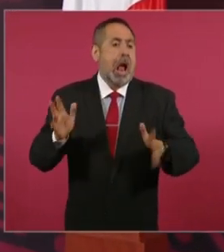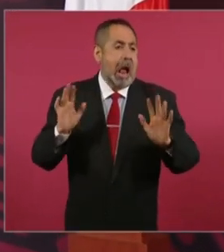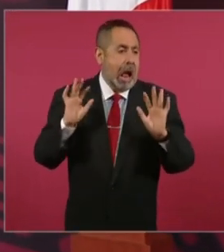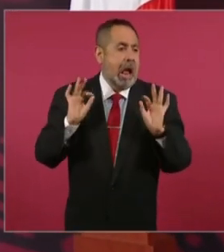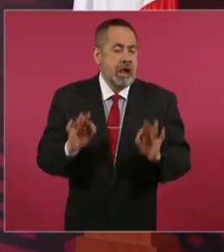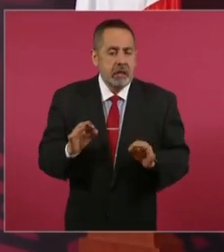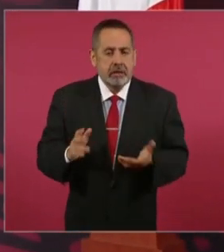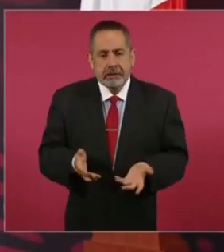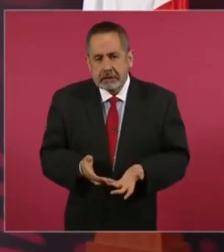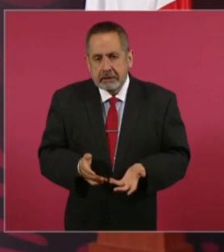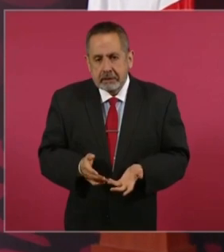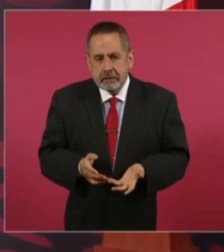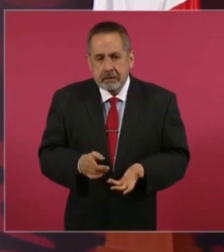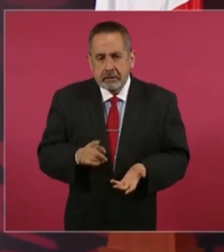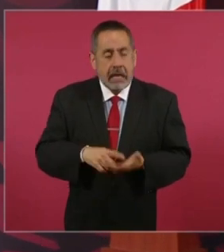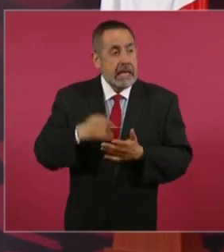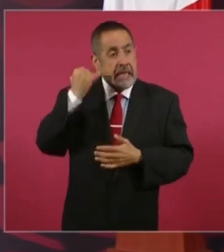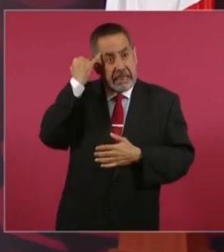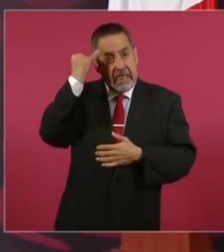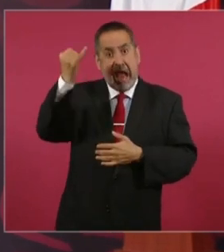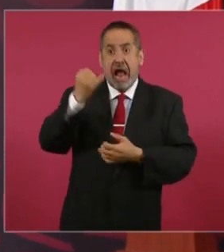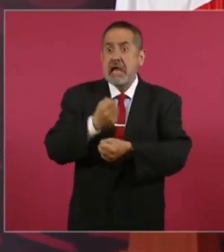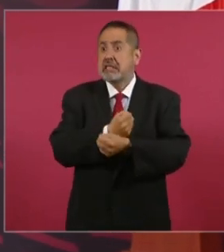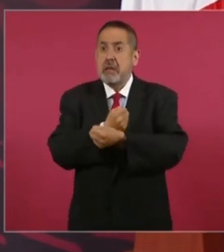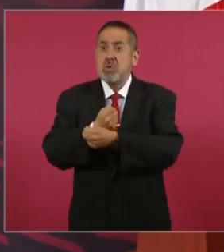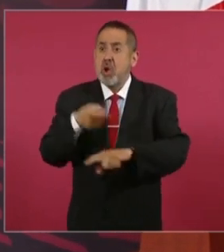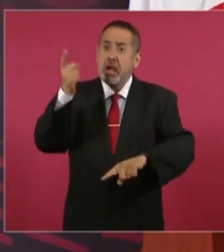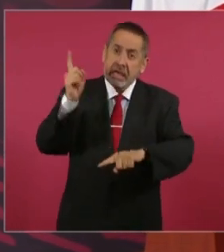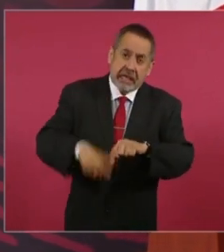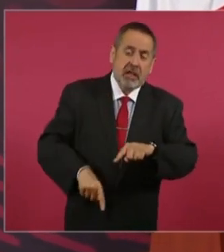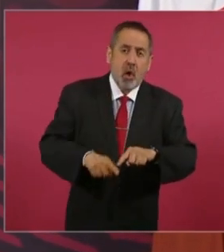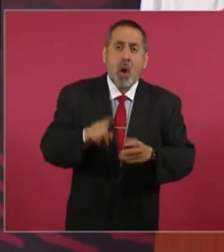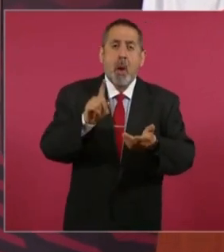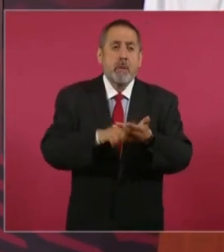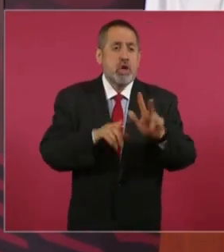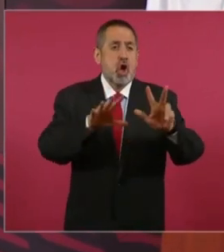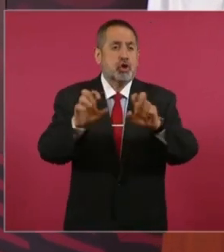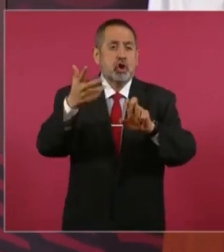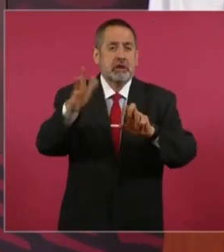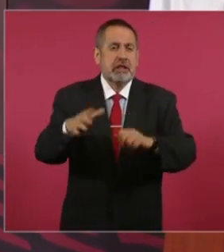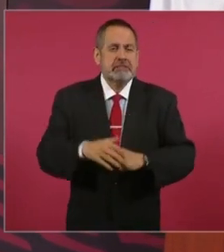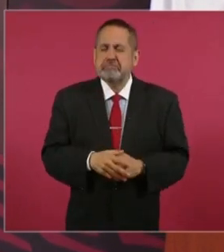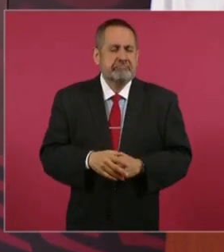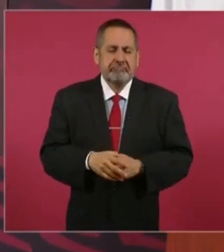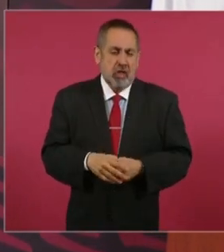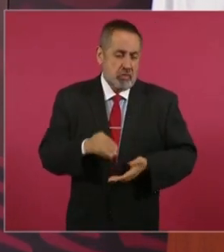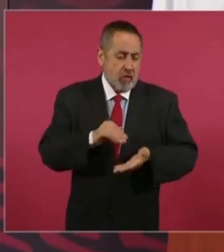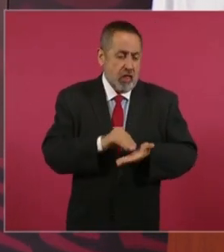porque tenemos la idea de que la abolición de la esclavitud fue en 1810 no